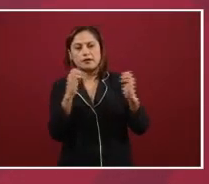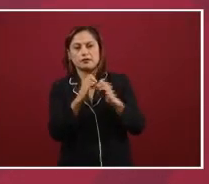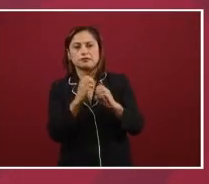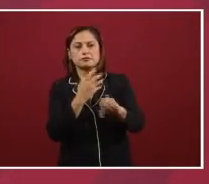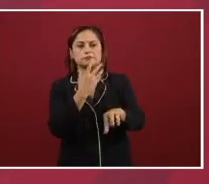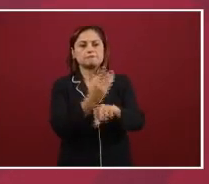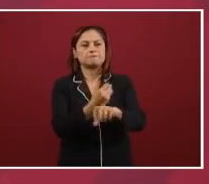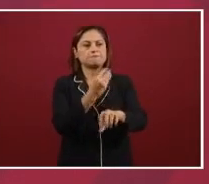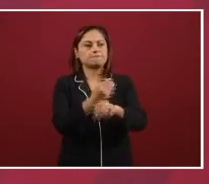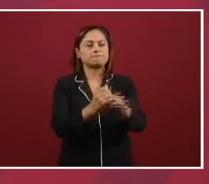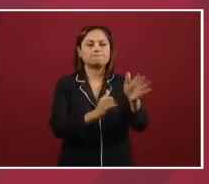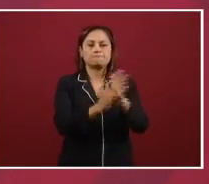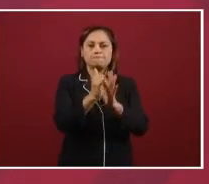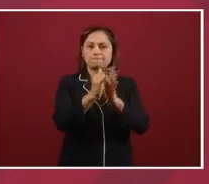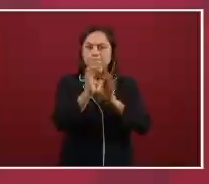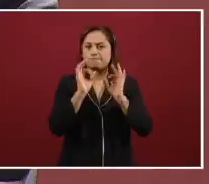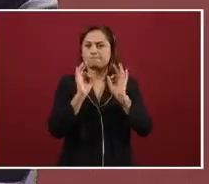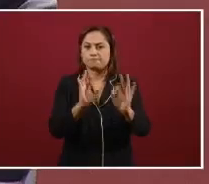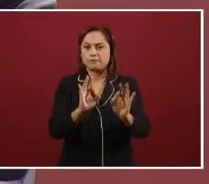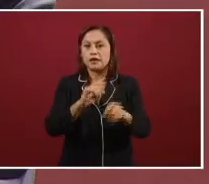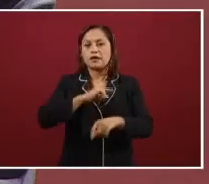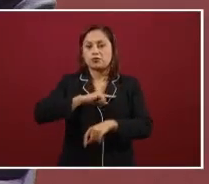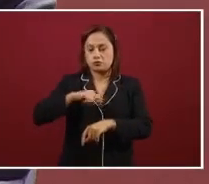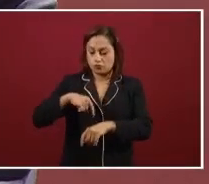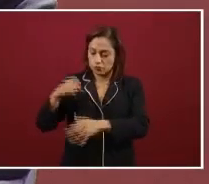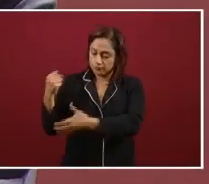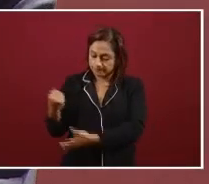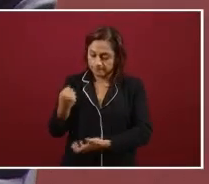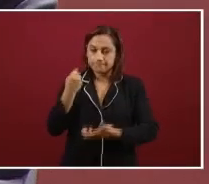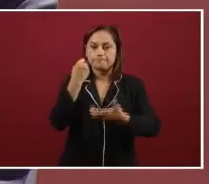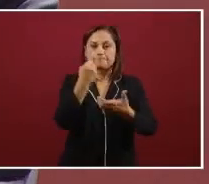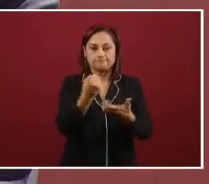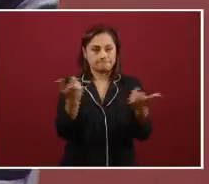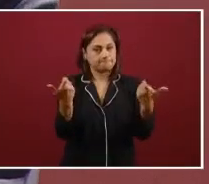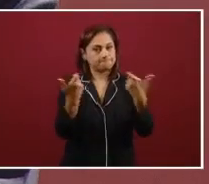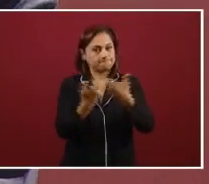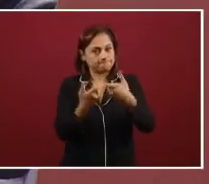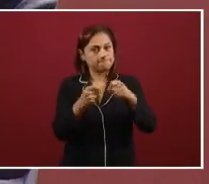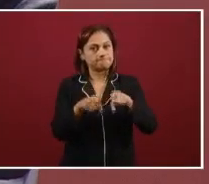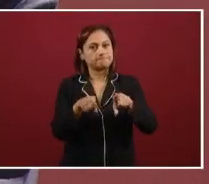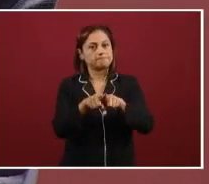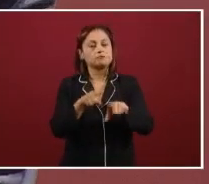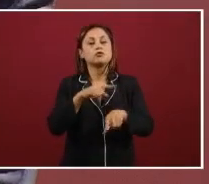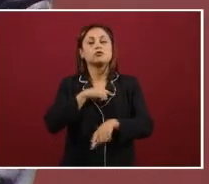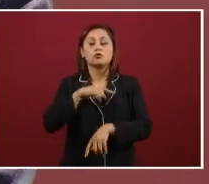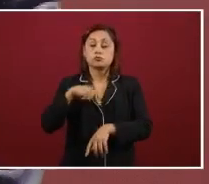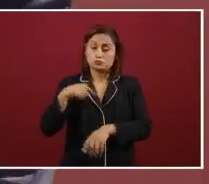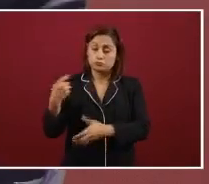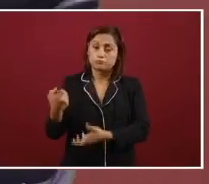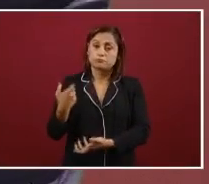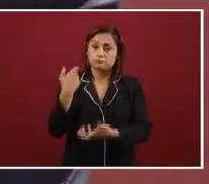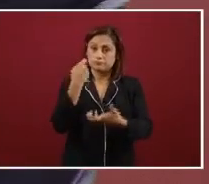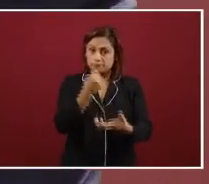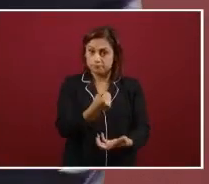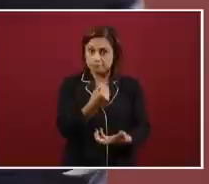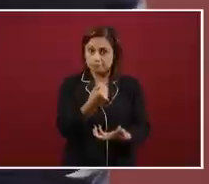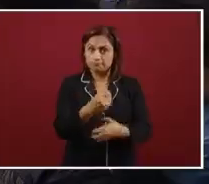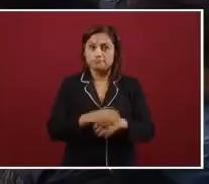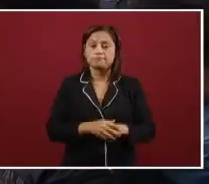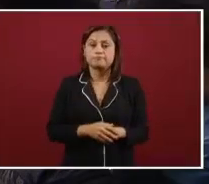también estamos aportando una cantidad, y ya se